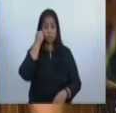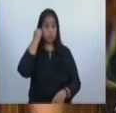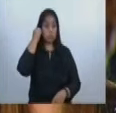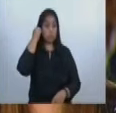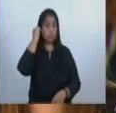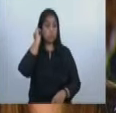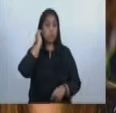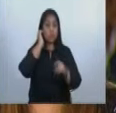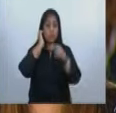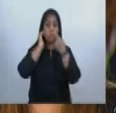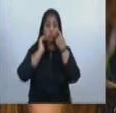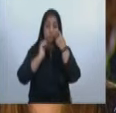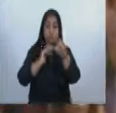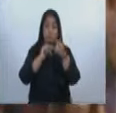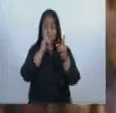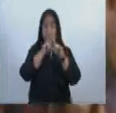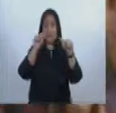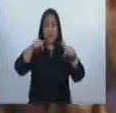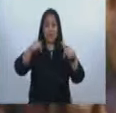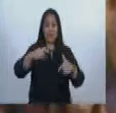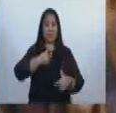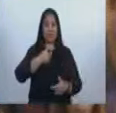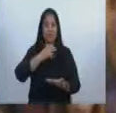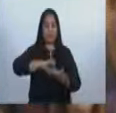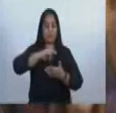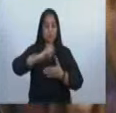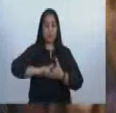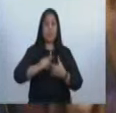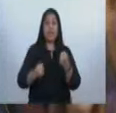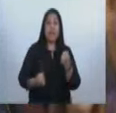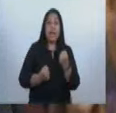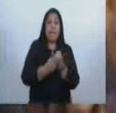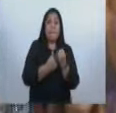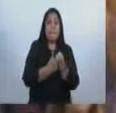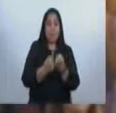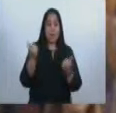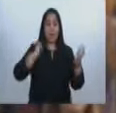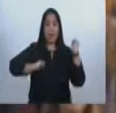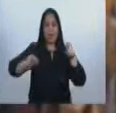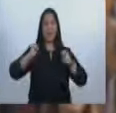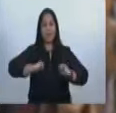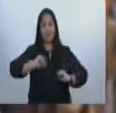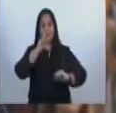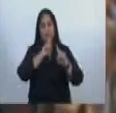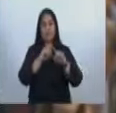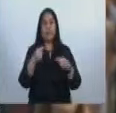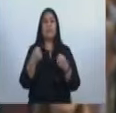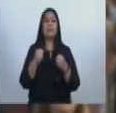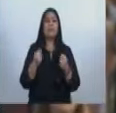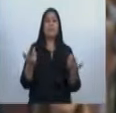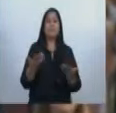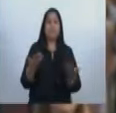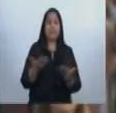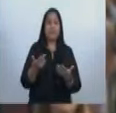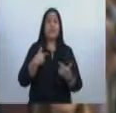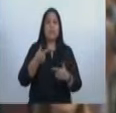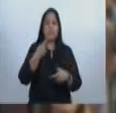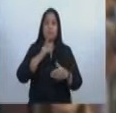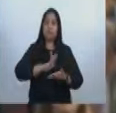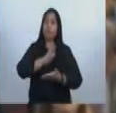visto que estamos en este momento con un programa de apoyo a las artes que lo que está haciendo es llevando